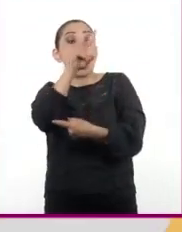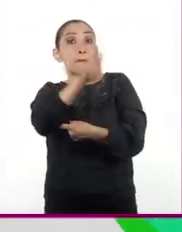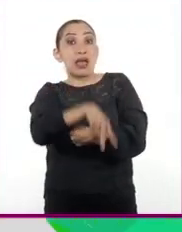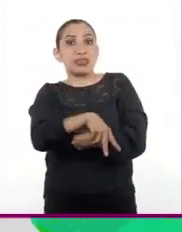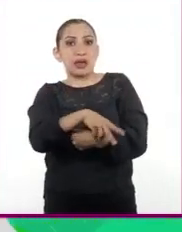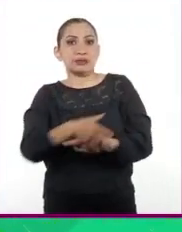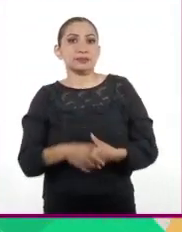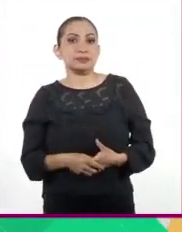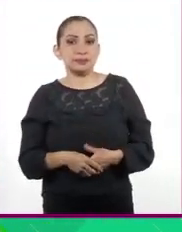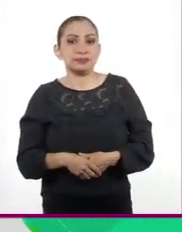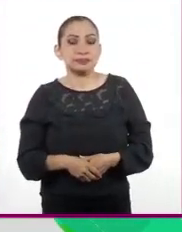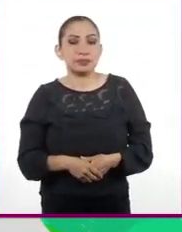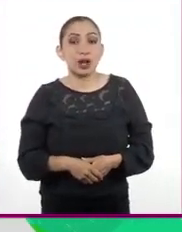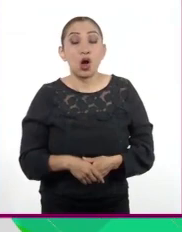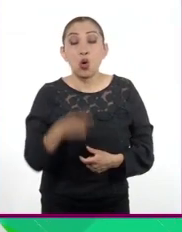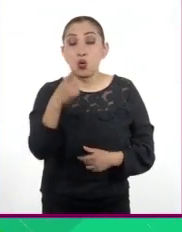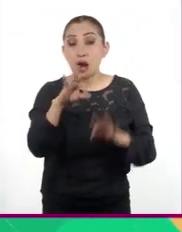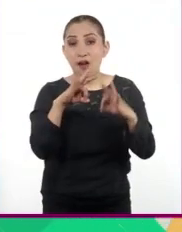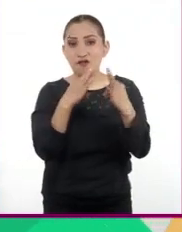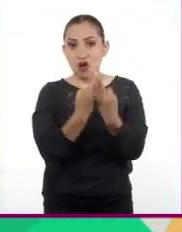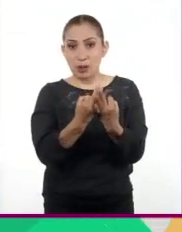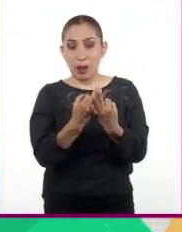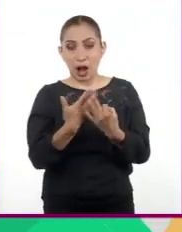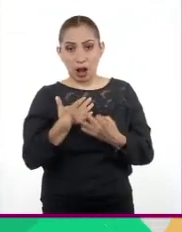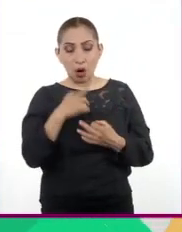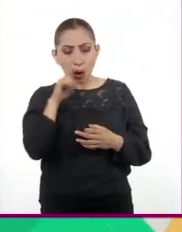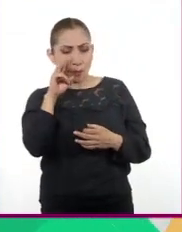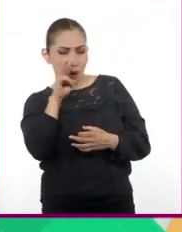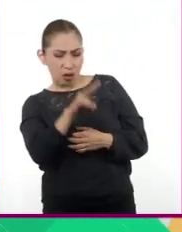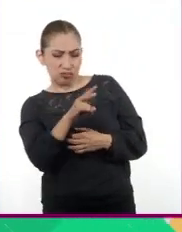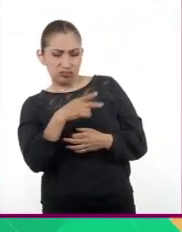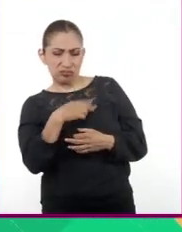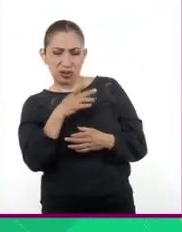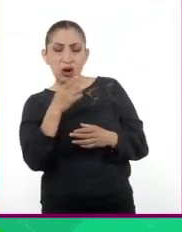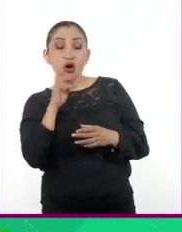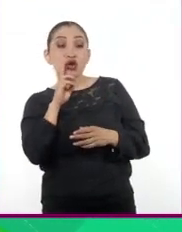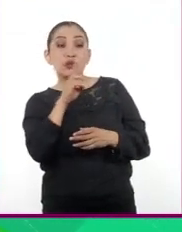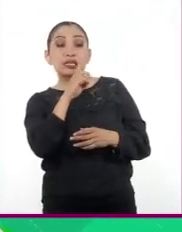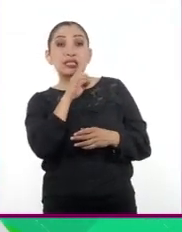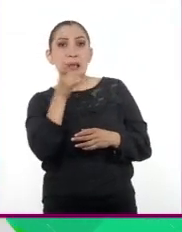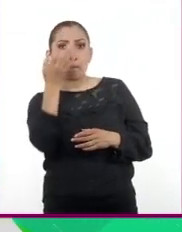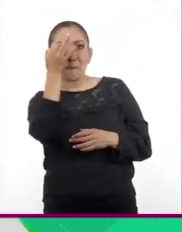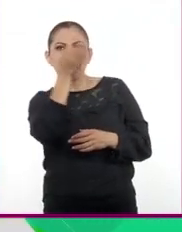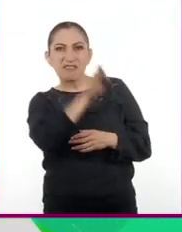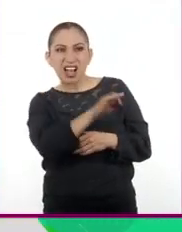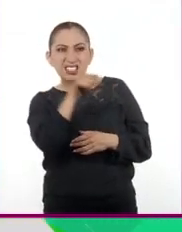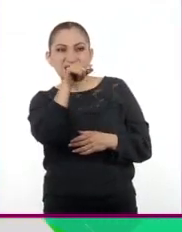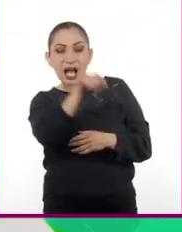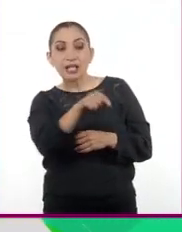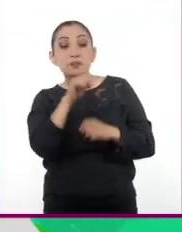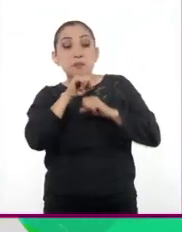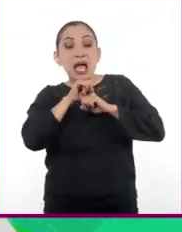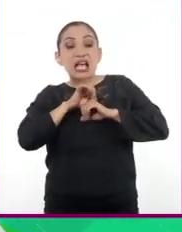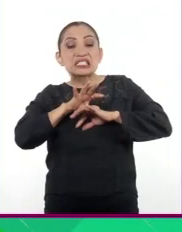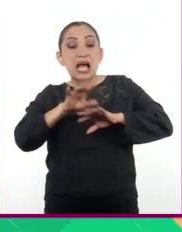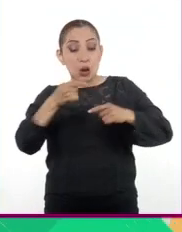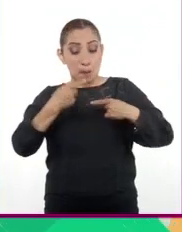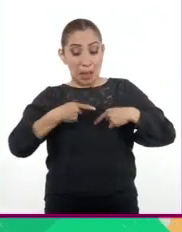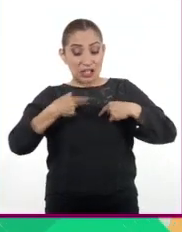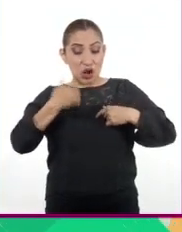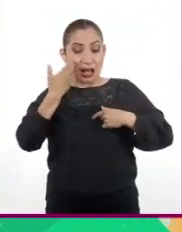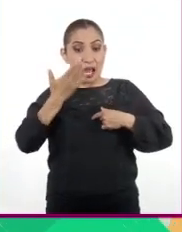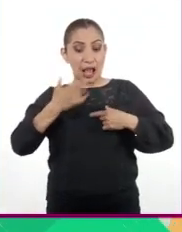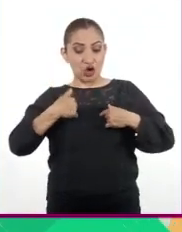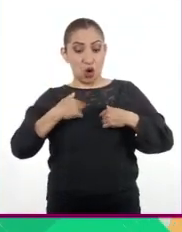real y veraz. Una forma de dar credibilidad a las fake news es que el mensaje sea difundido por alguien que